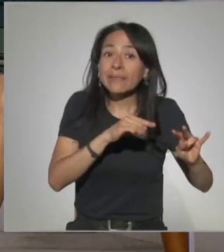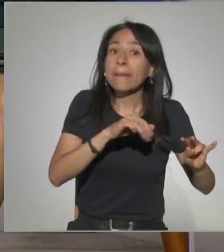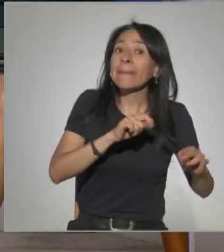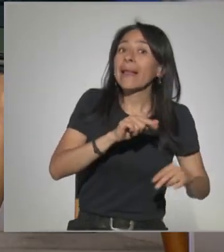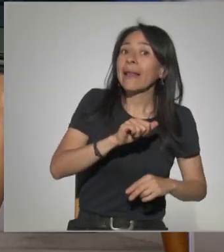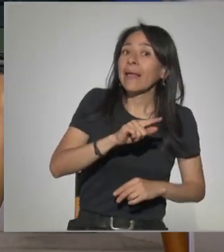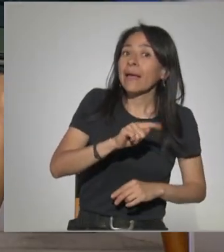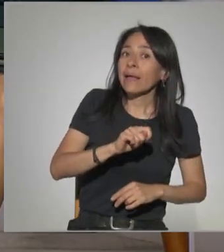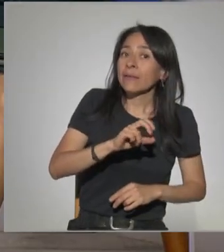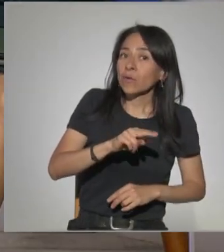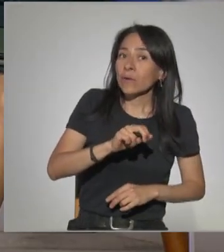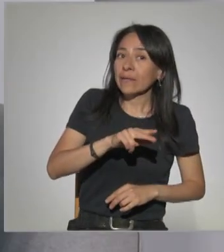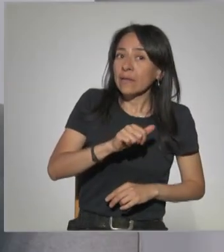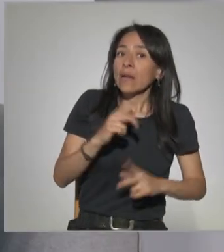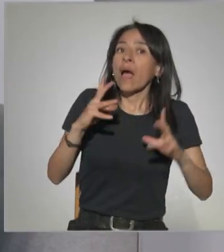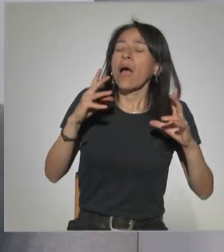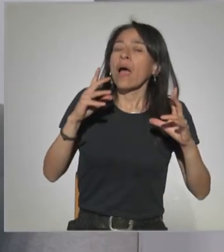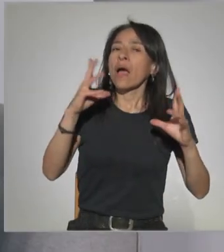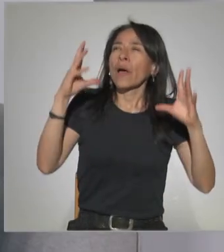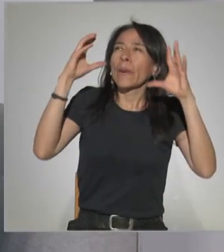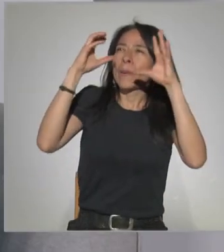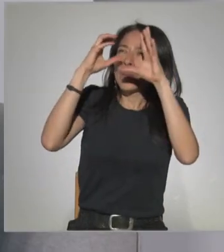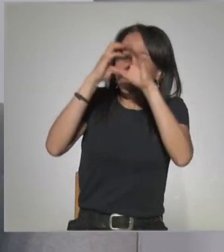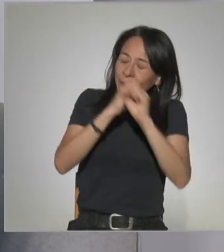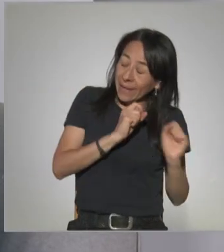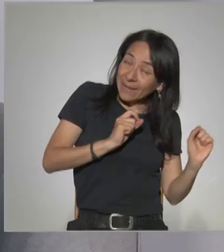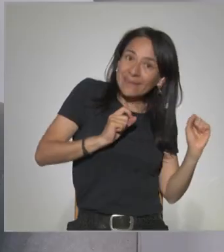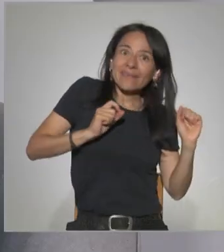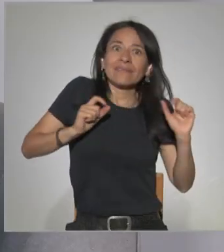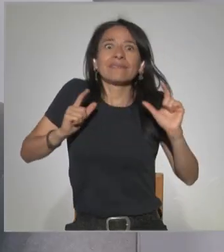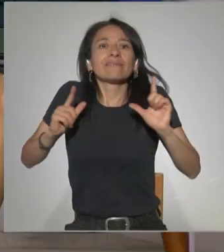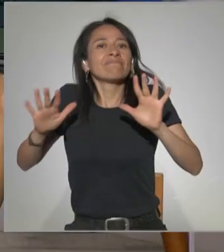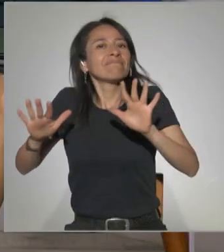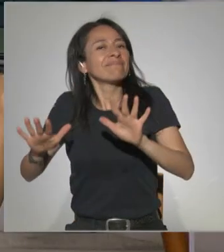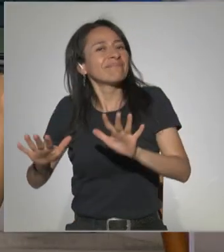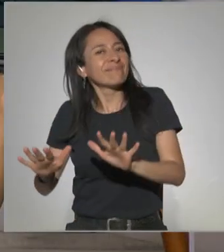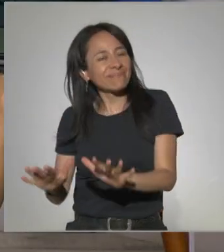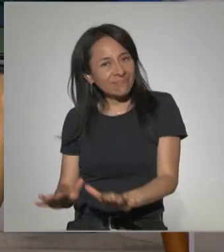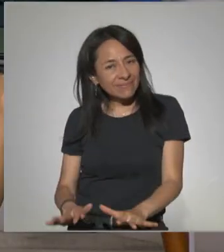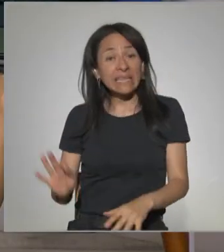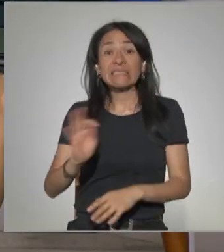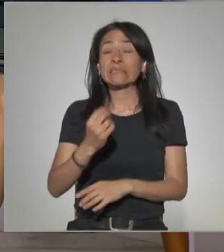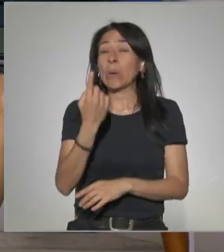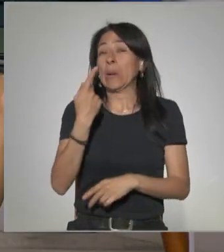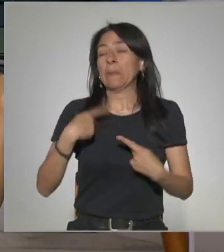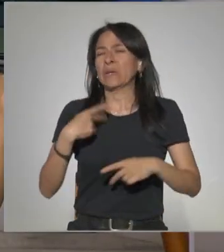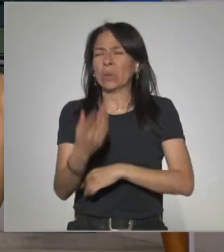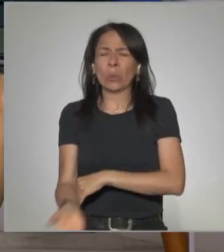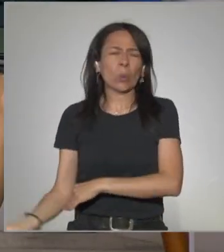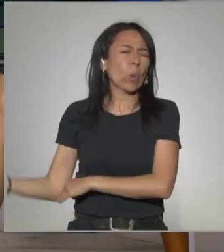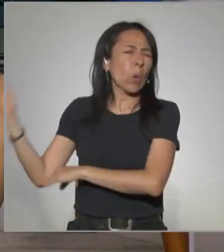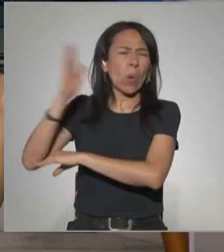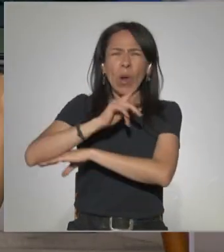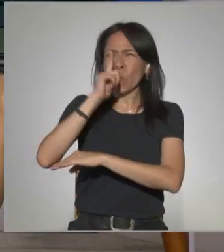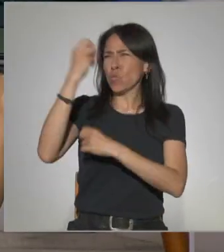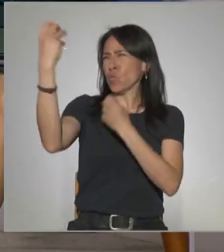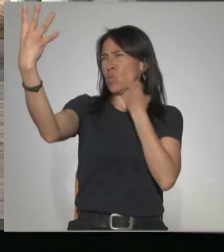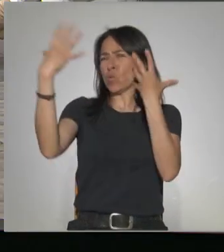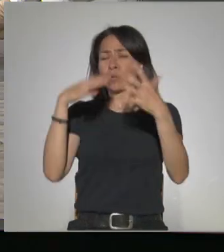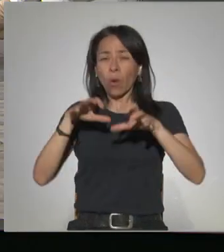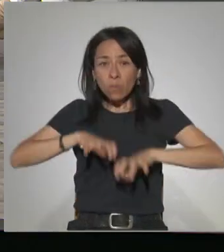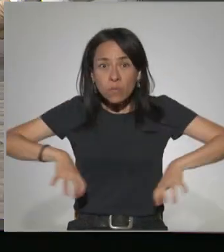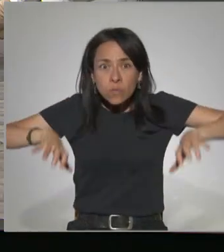sí afecta. O sea, una persona, por ejemplo, que con todo su día está en la luz o en la computadora o en el celular, bueno, pues